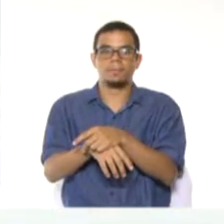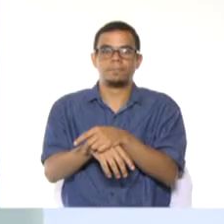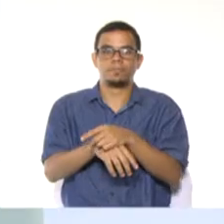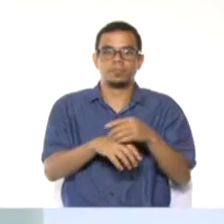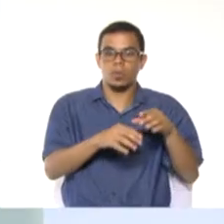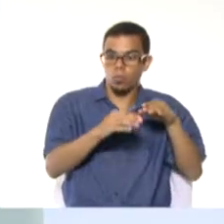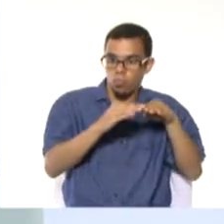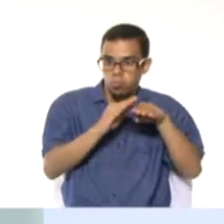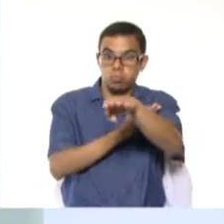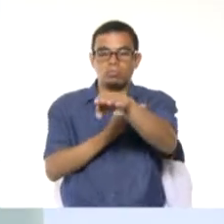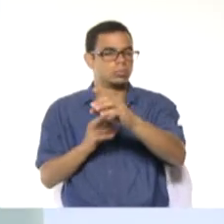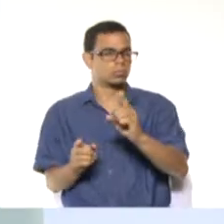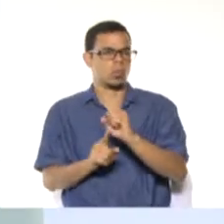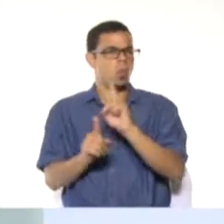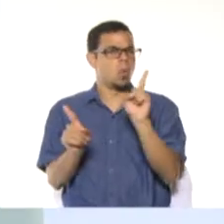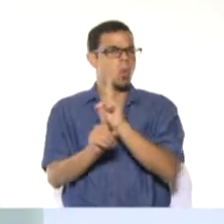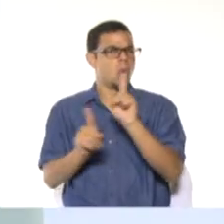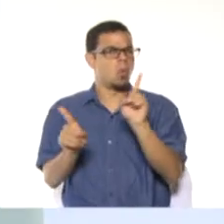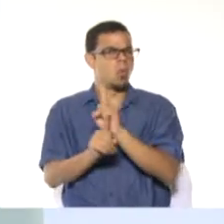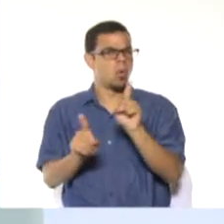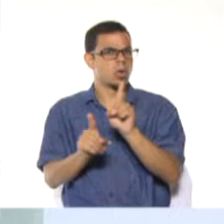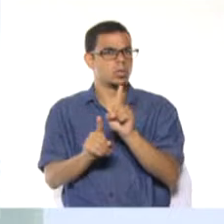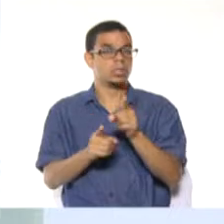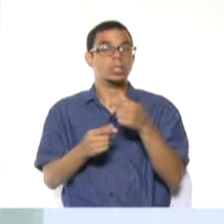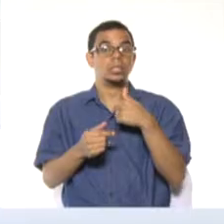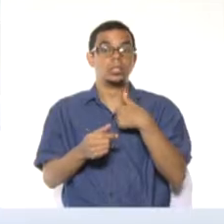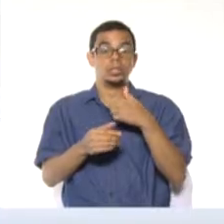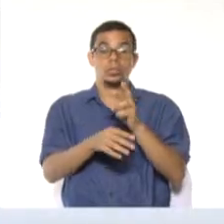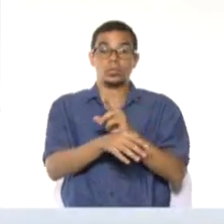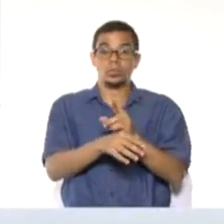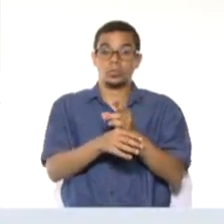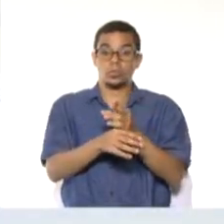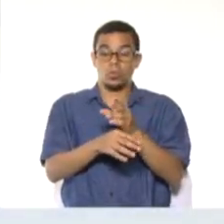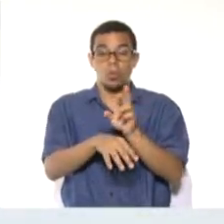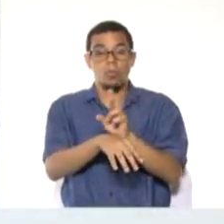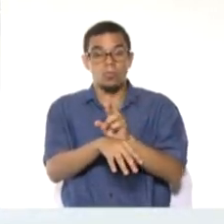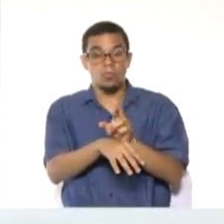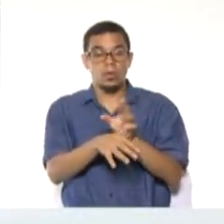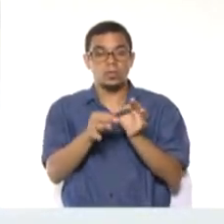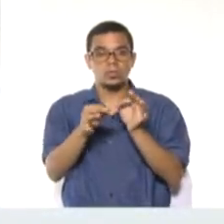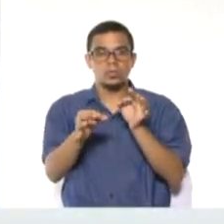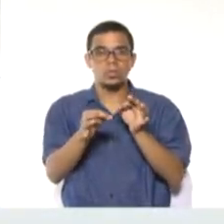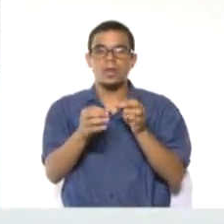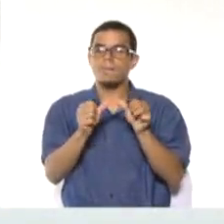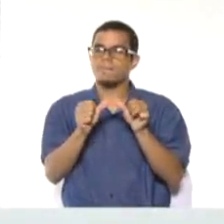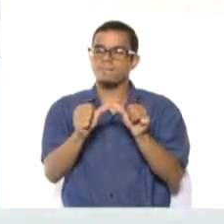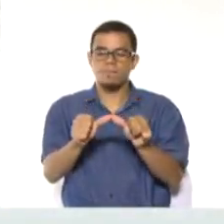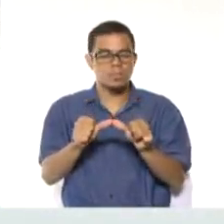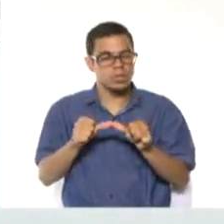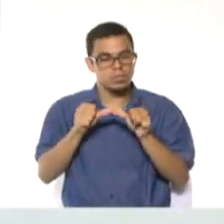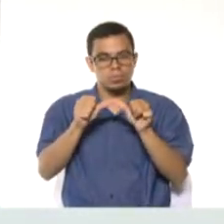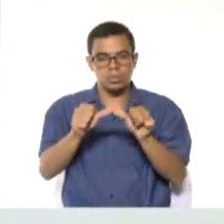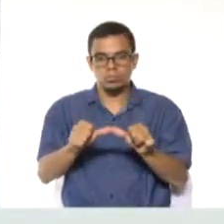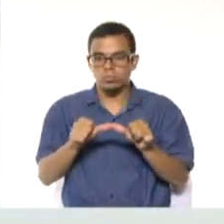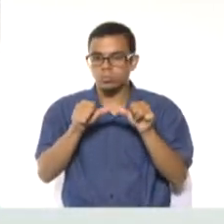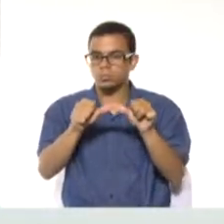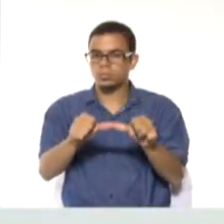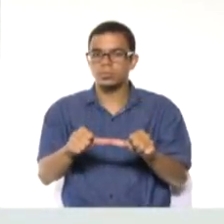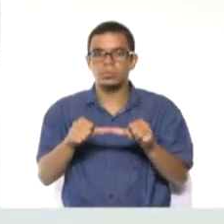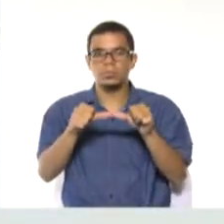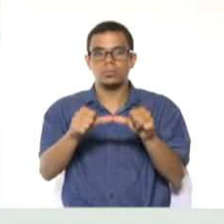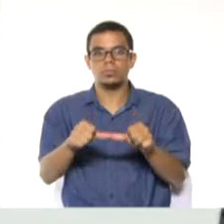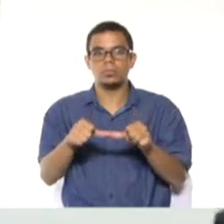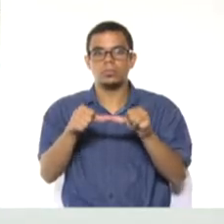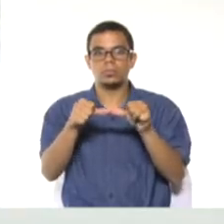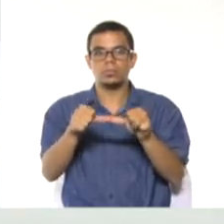se dispara a su velocidad, no, simplemente que su aceleración es continua y es positiva. Cuando hablo